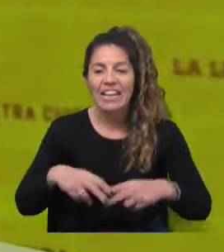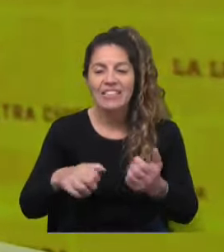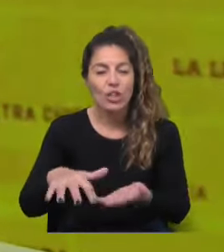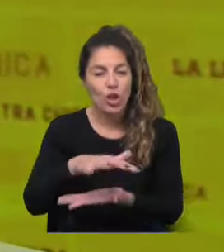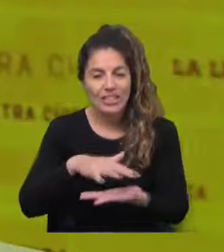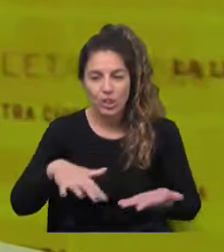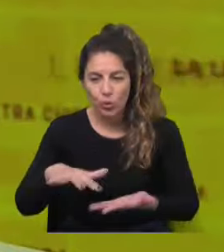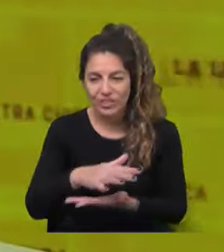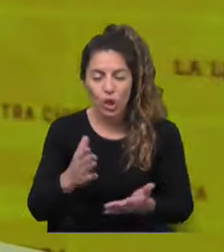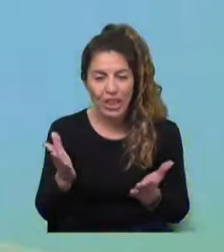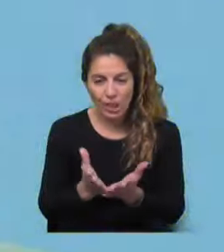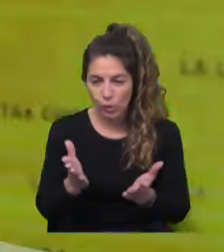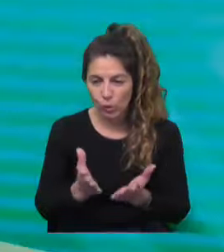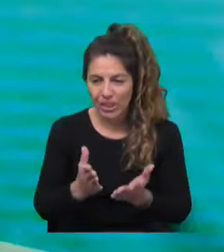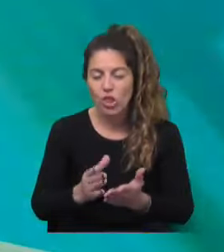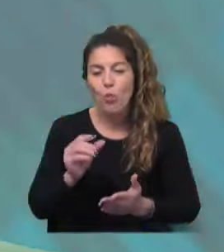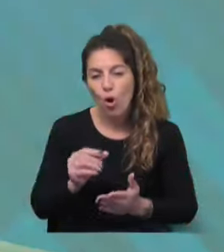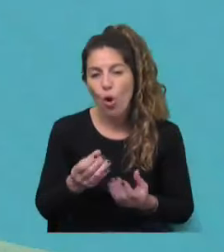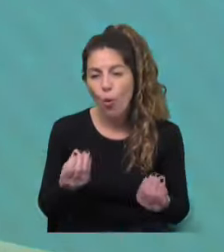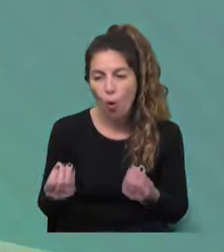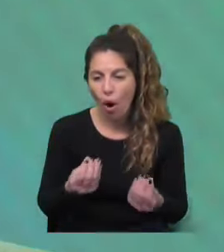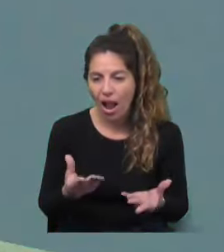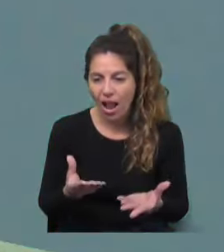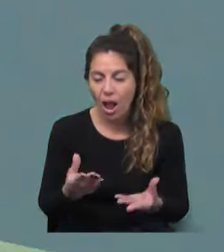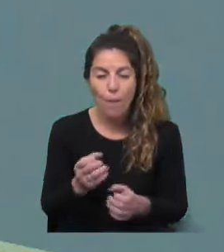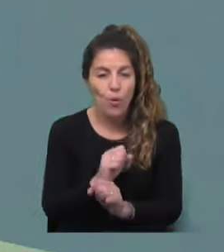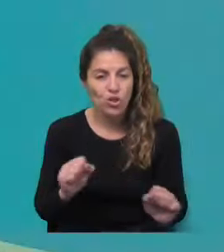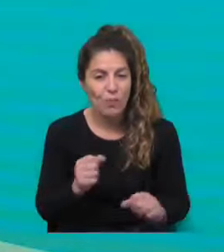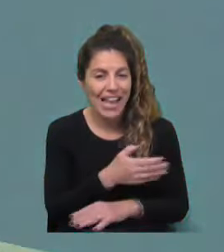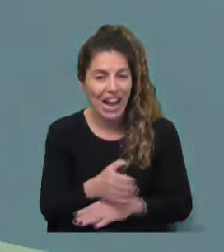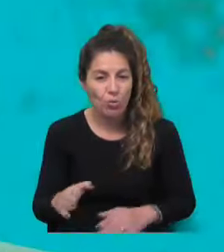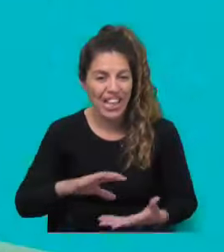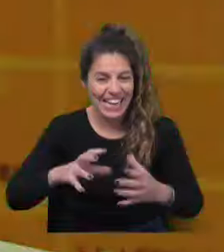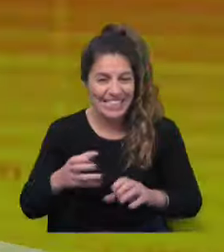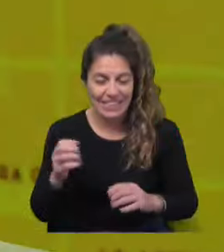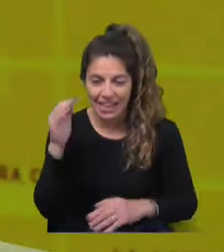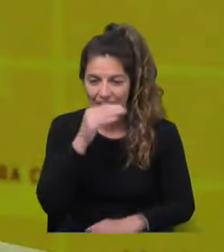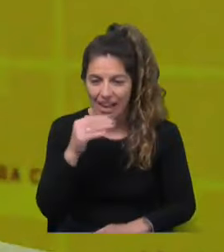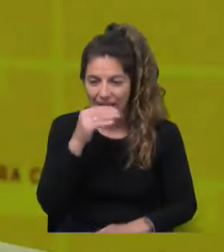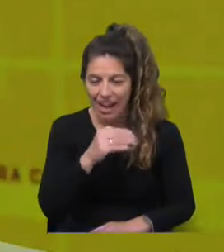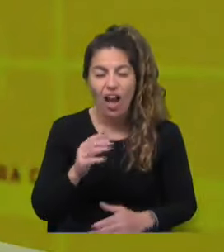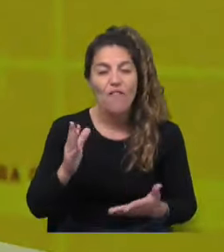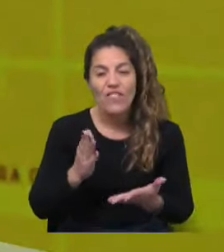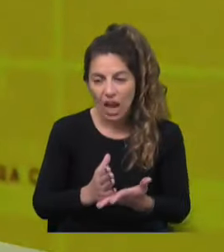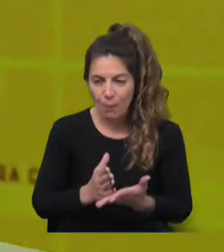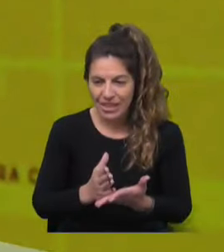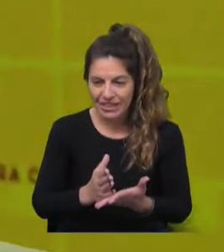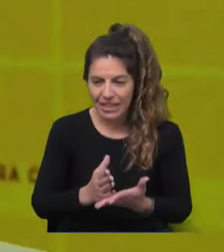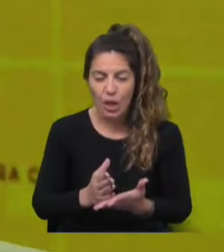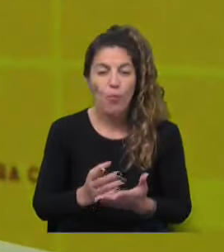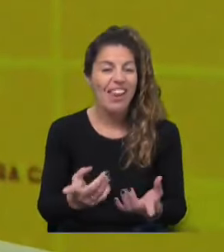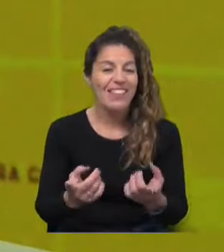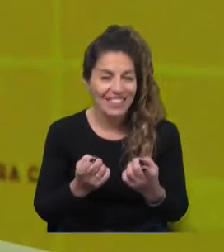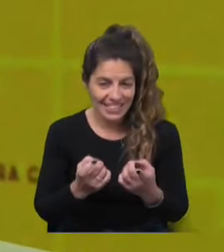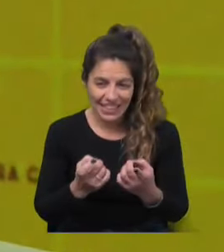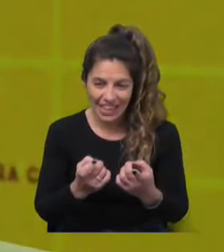situación, estudiando un poco cuáles eran las posibles causas de la crisis de la caja y finalmente, y por una